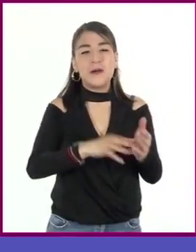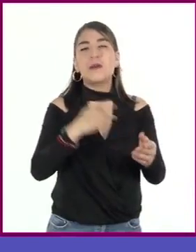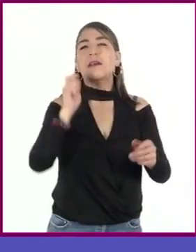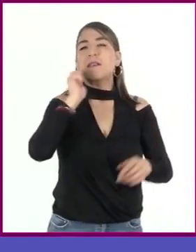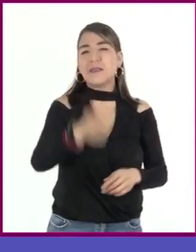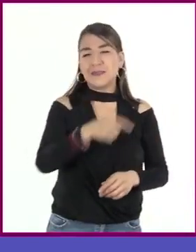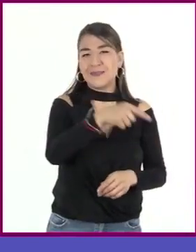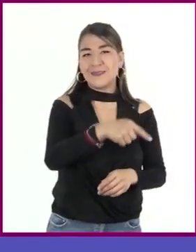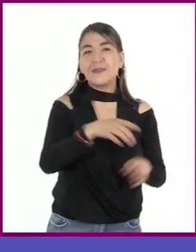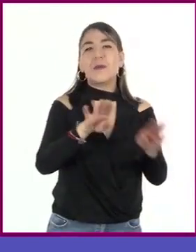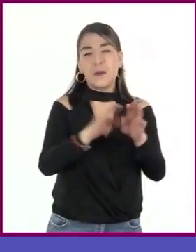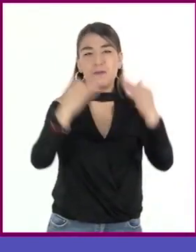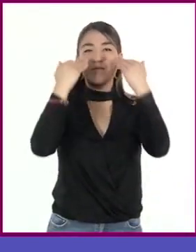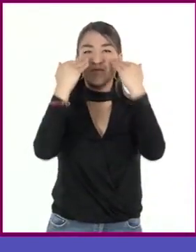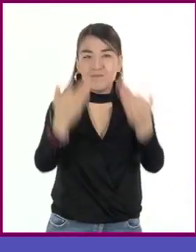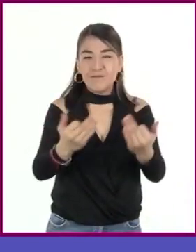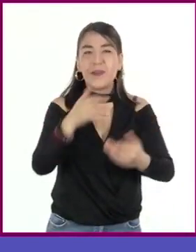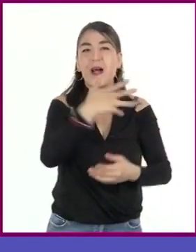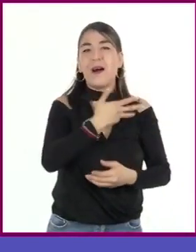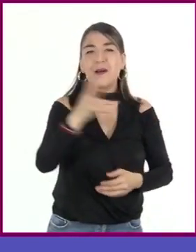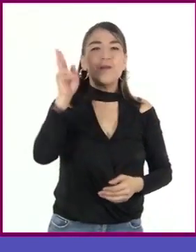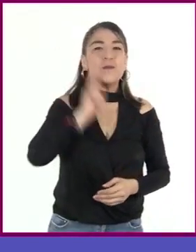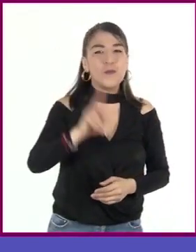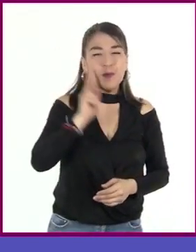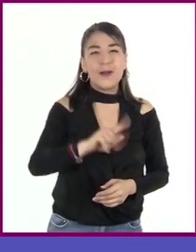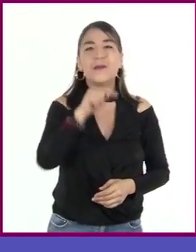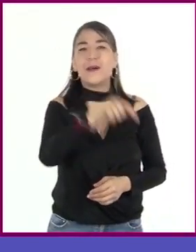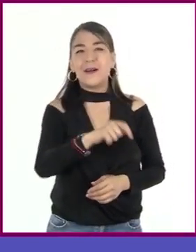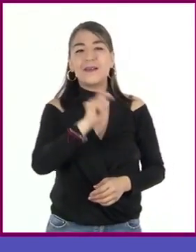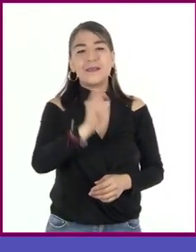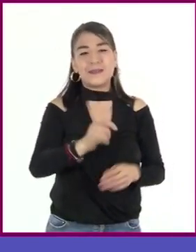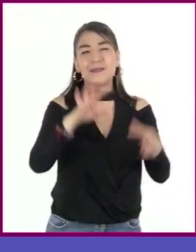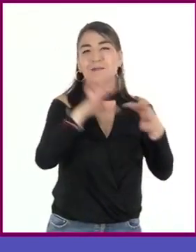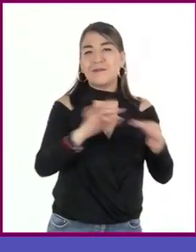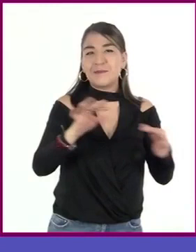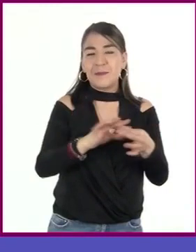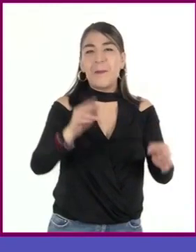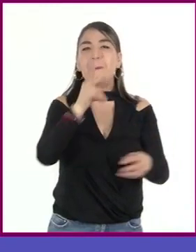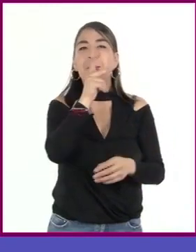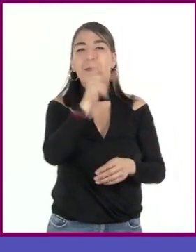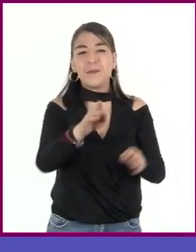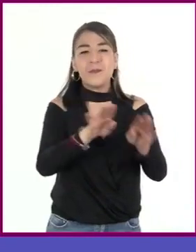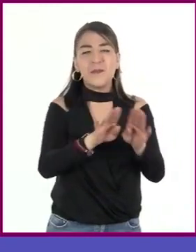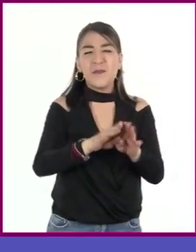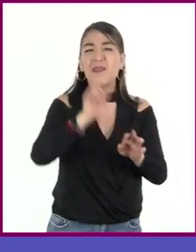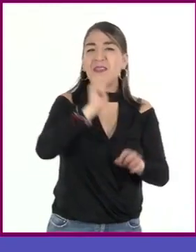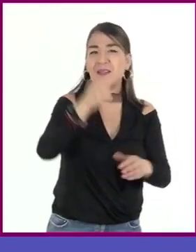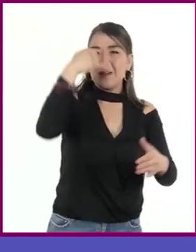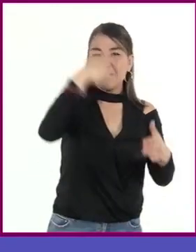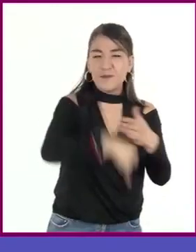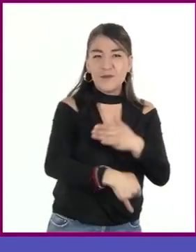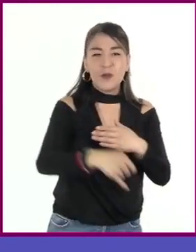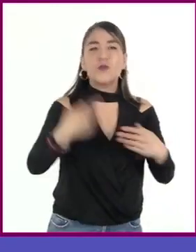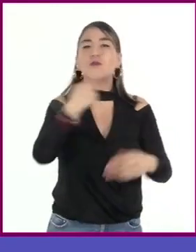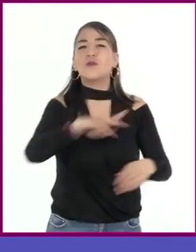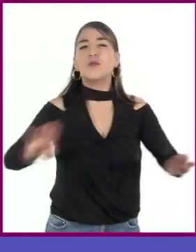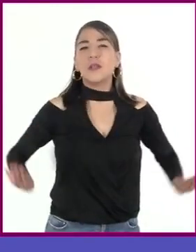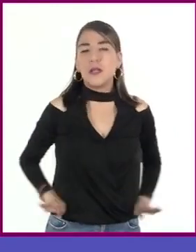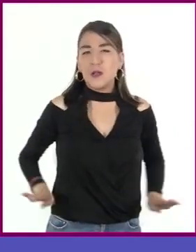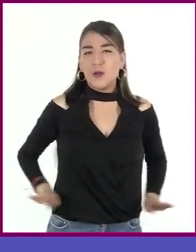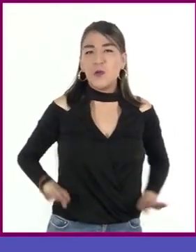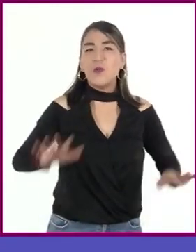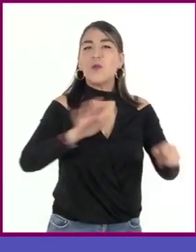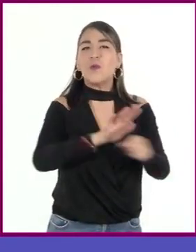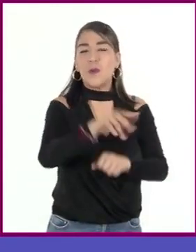considerados como un testimonio o una prueba en el sentido amplio de la palabra. La característica principal de